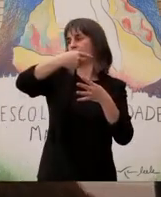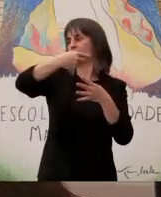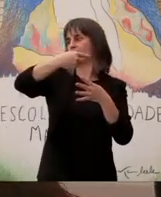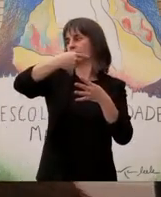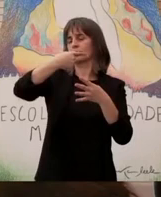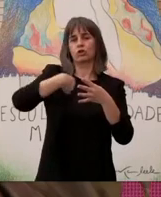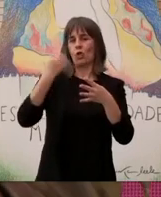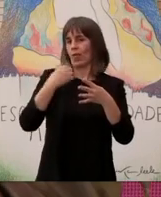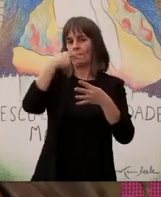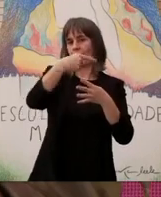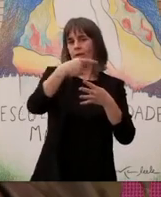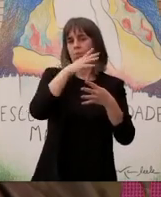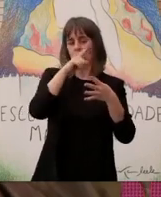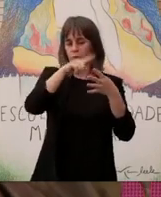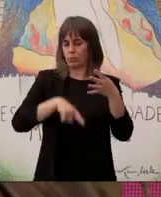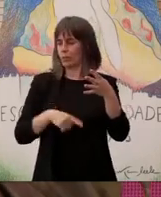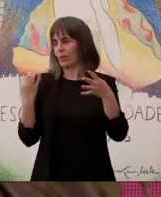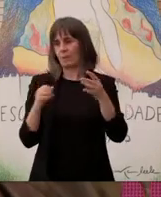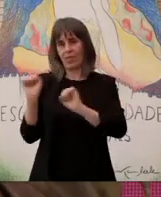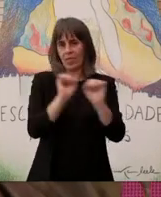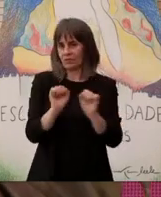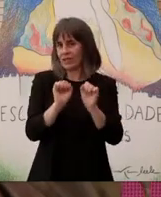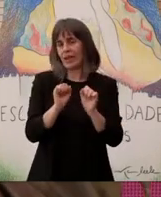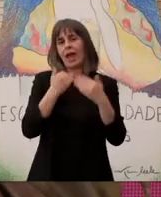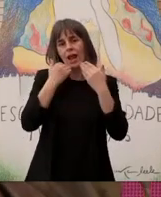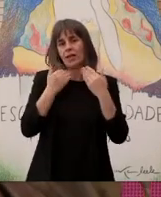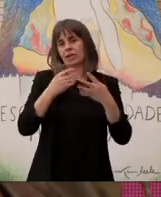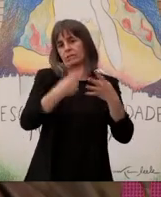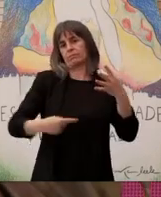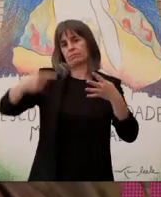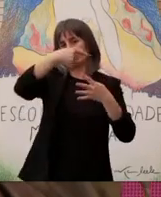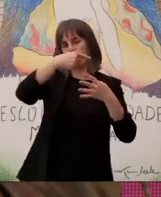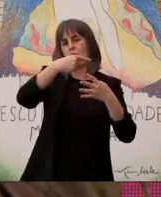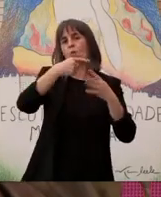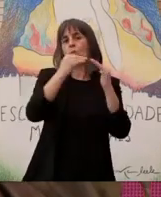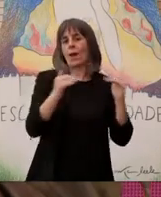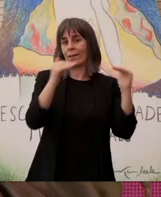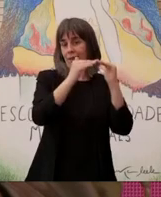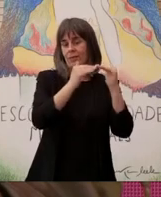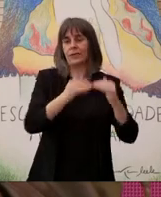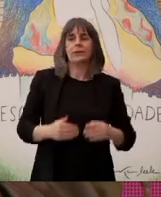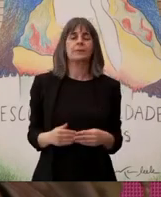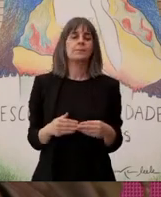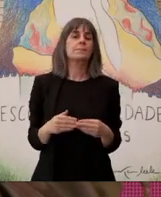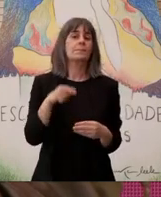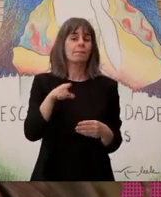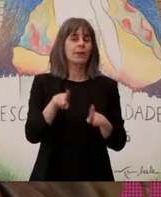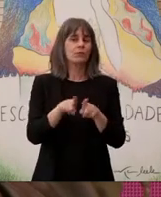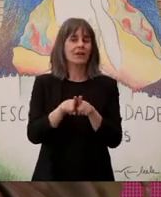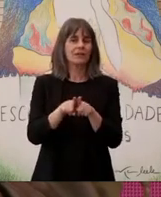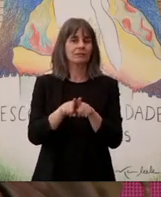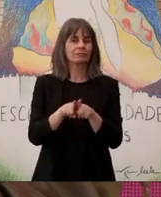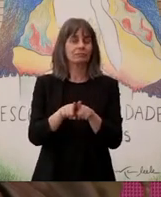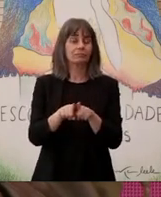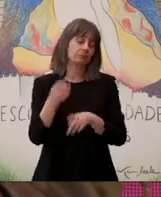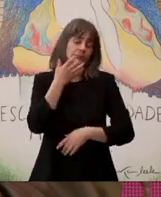así Por qué será mía idea no entonces esa eso conecta con una voluntad de Clara también si bebes un poco avolución